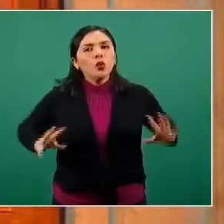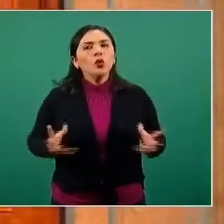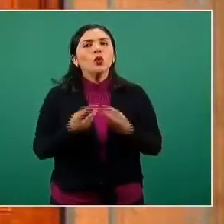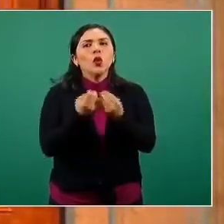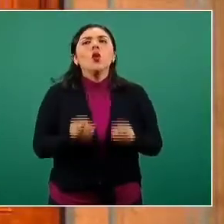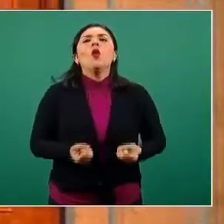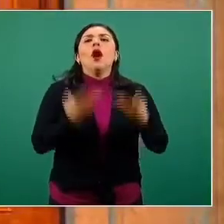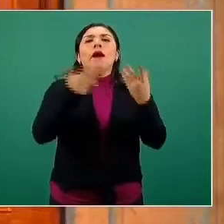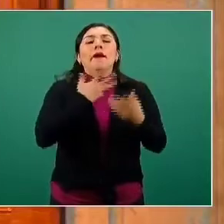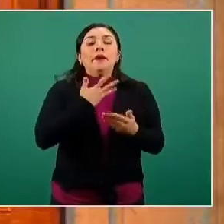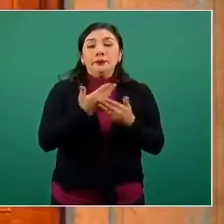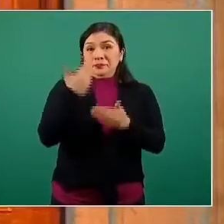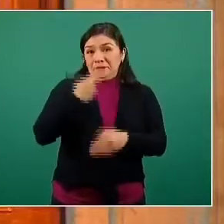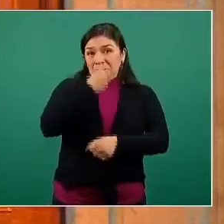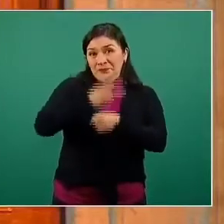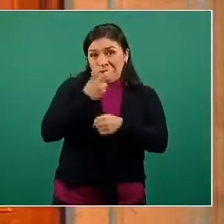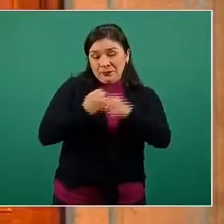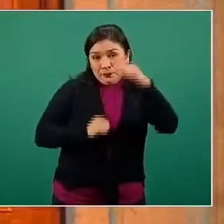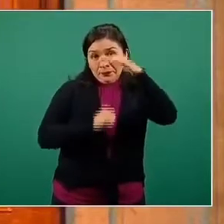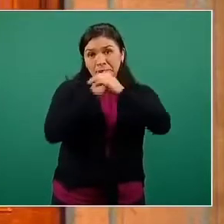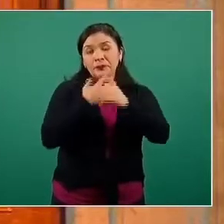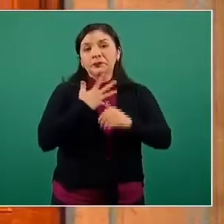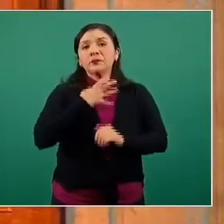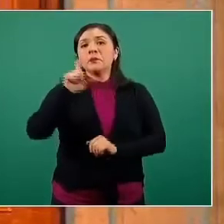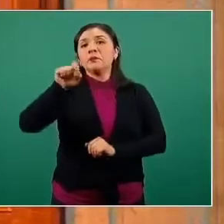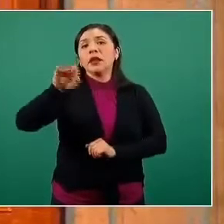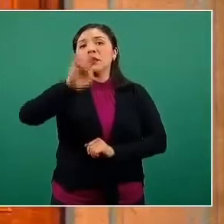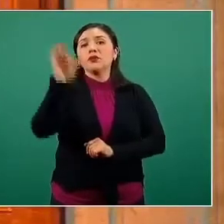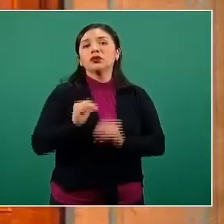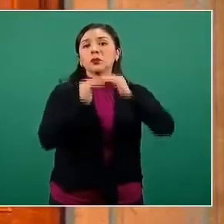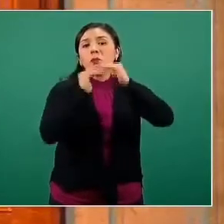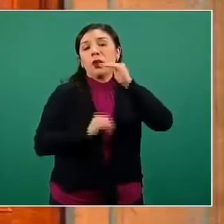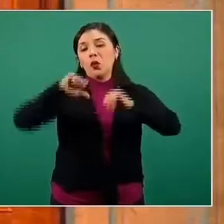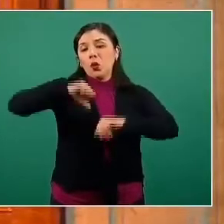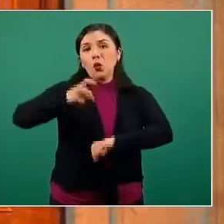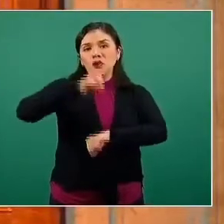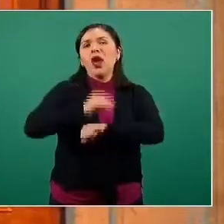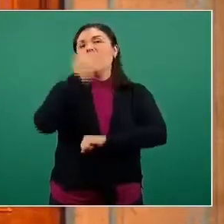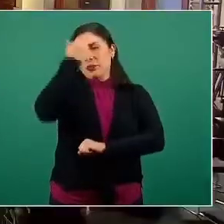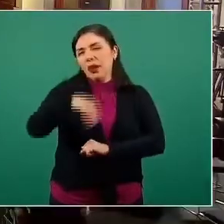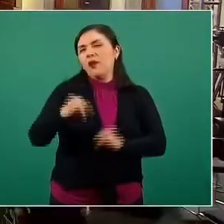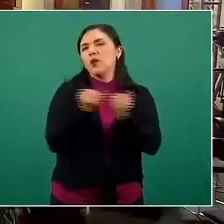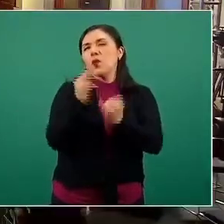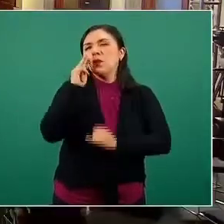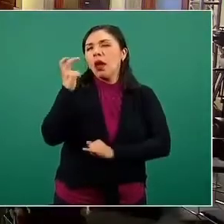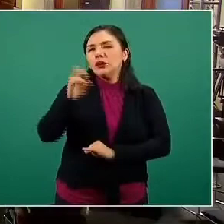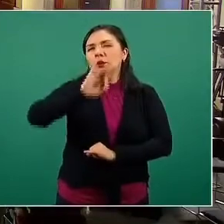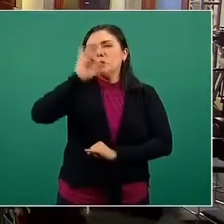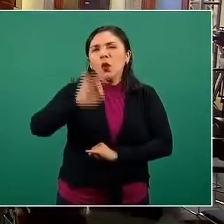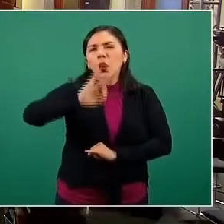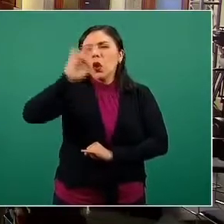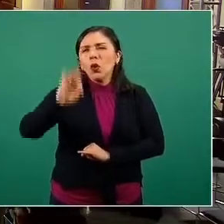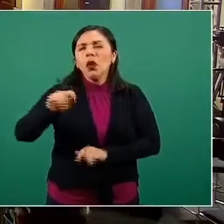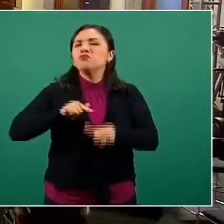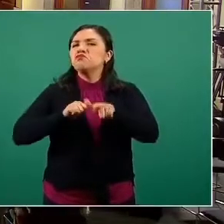el segundo pico del 20% para el día de hoy. Sabemos también que este porcentaje va a continuar